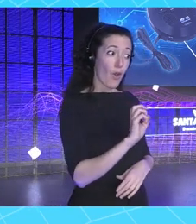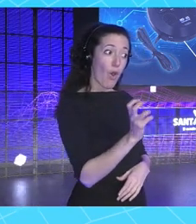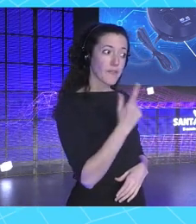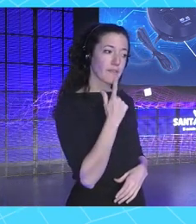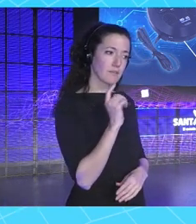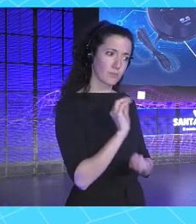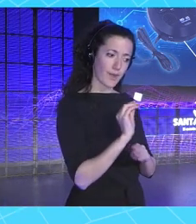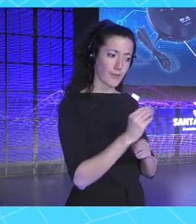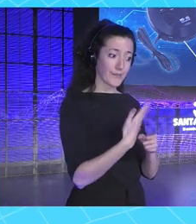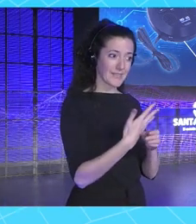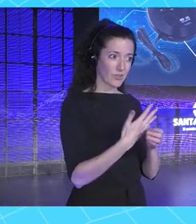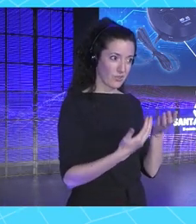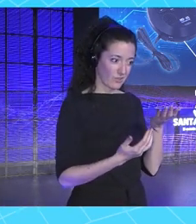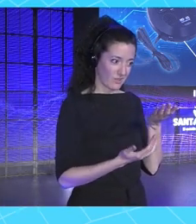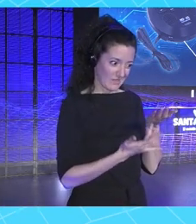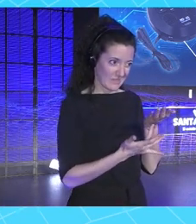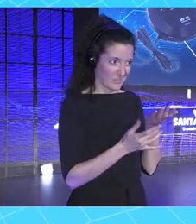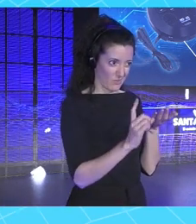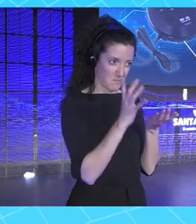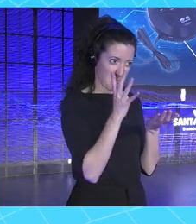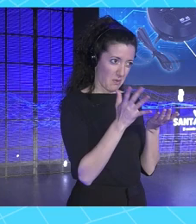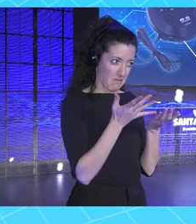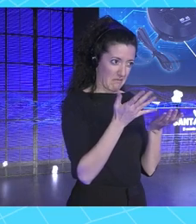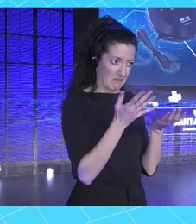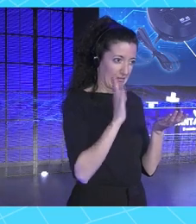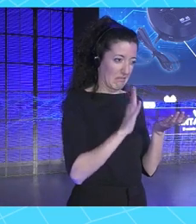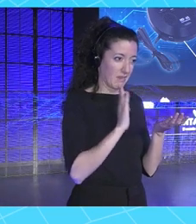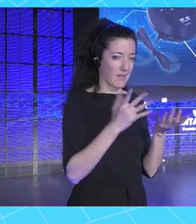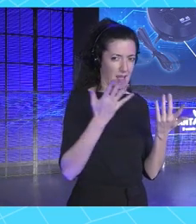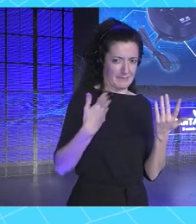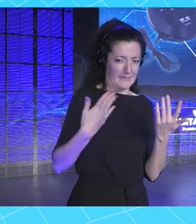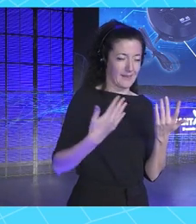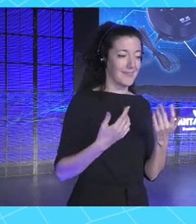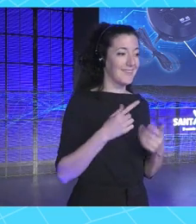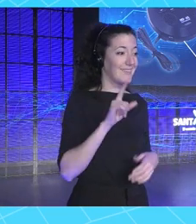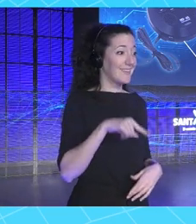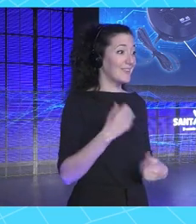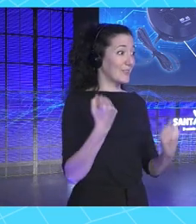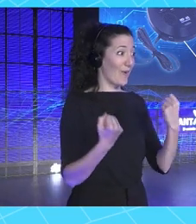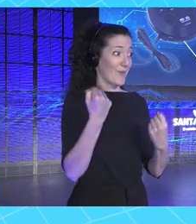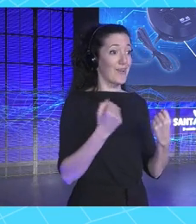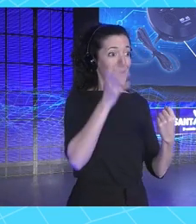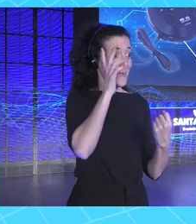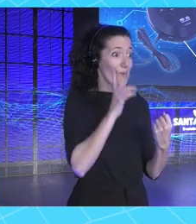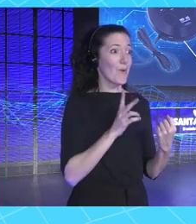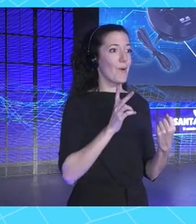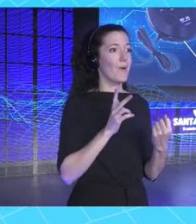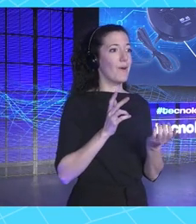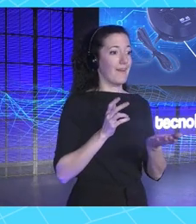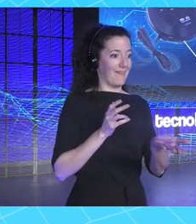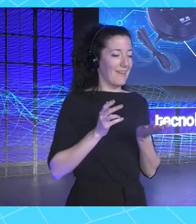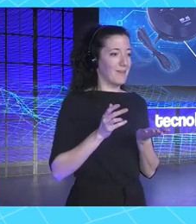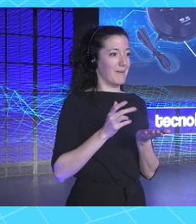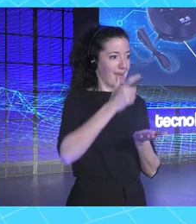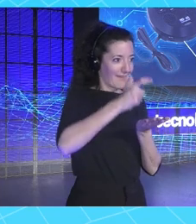en las huellas cuidado ya no pasa nada funciona igual tenías un disco que podías poner en el coche los coches así de Gran lujo tenían para cinco o seis discos o 7